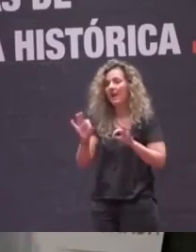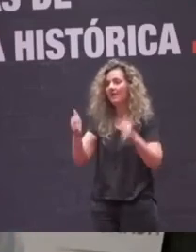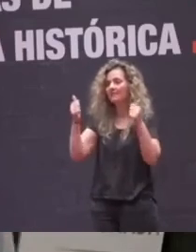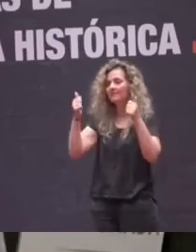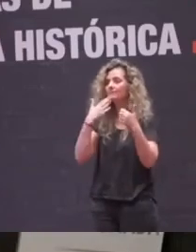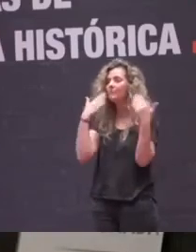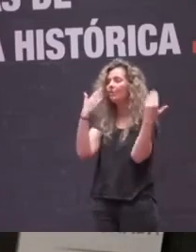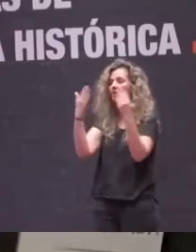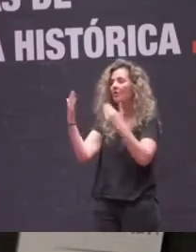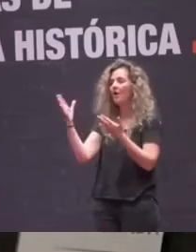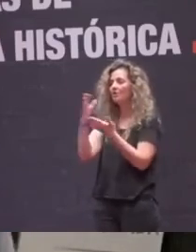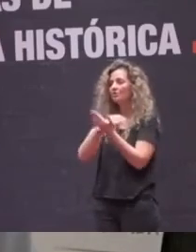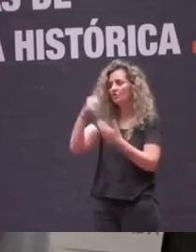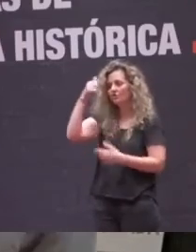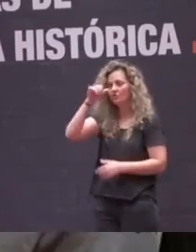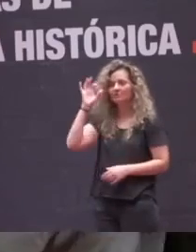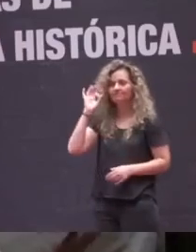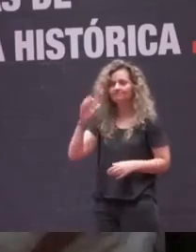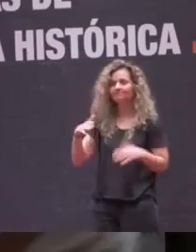moitísimas gracias a todas e todos.